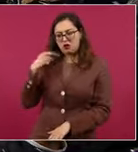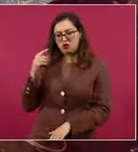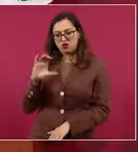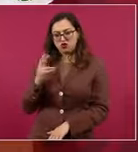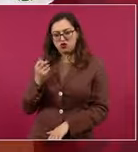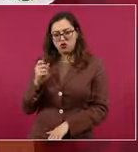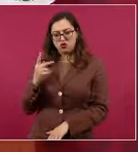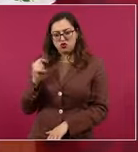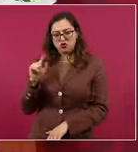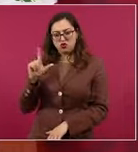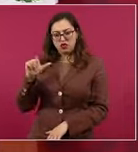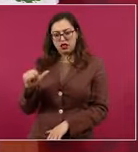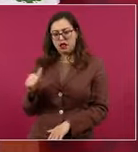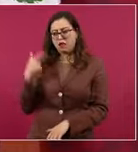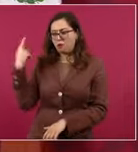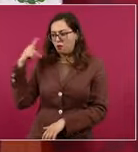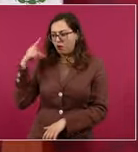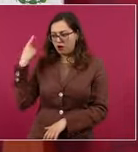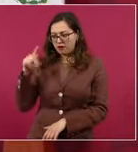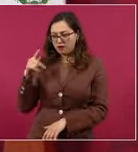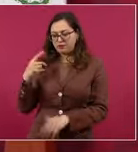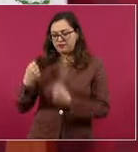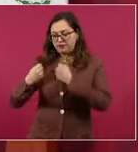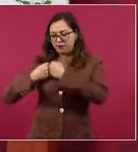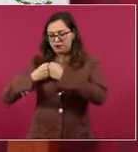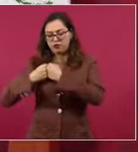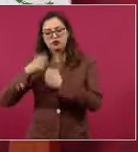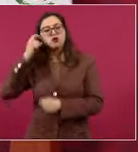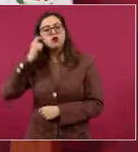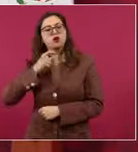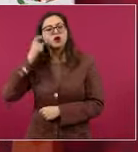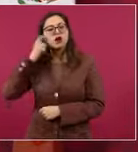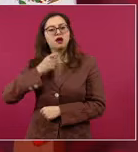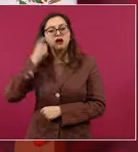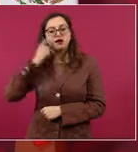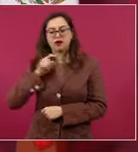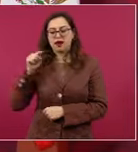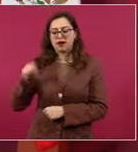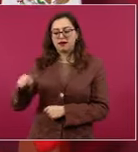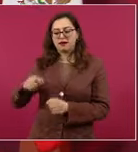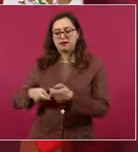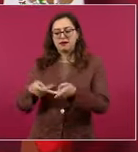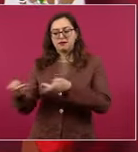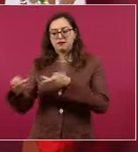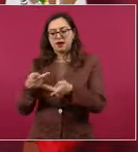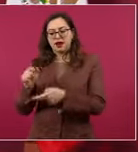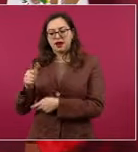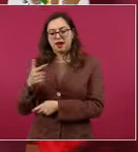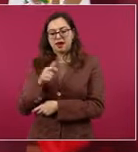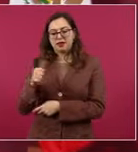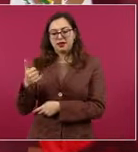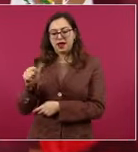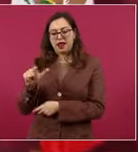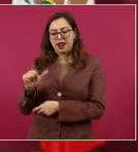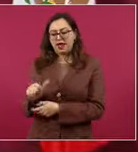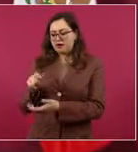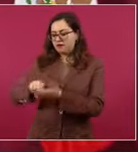los límites de Guerrero con Puebla. Ahí estuvimos juntos.